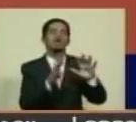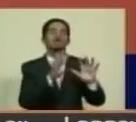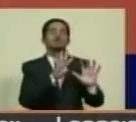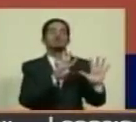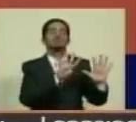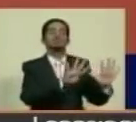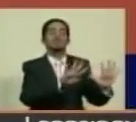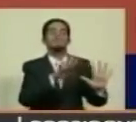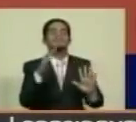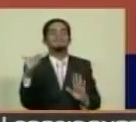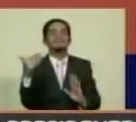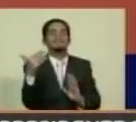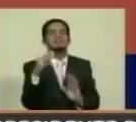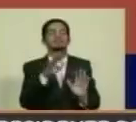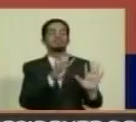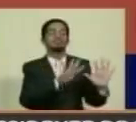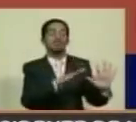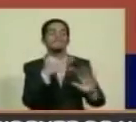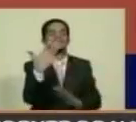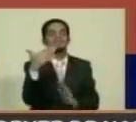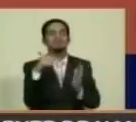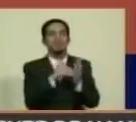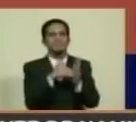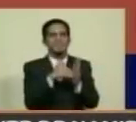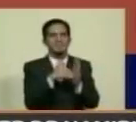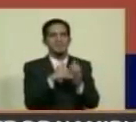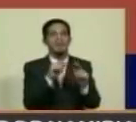95.000 venezolanos y egresan